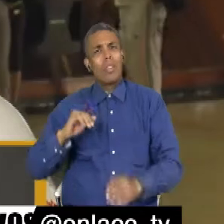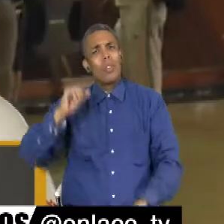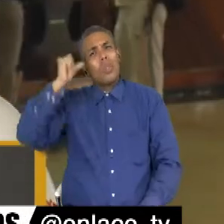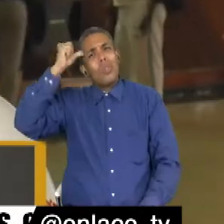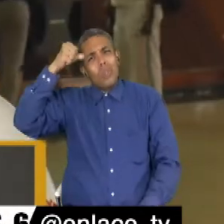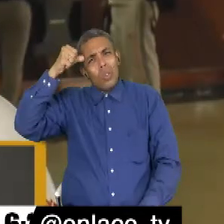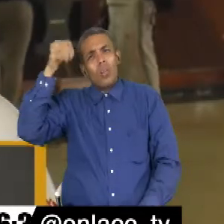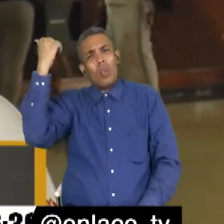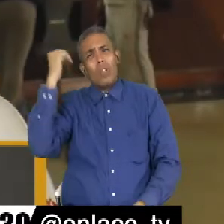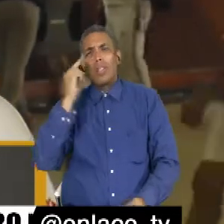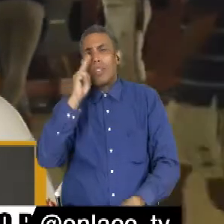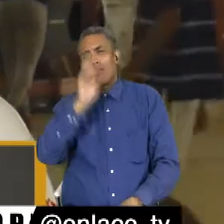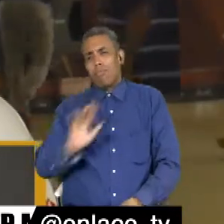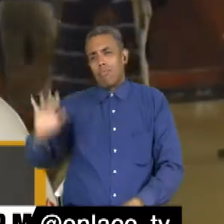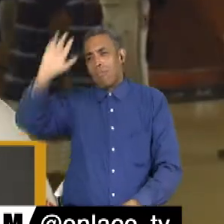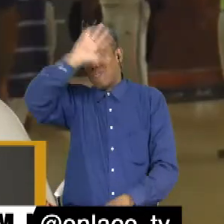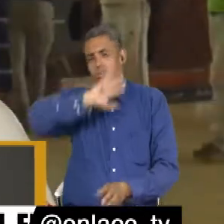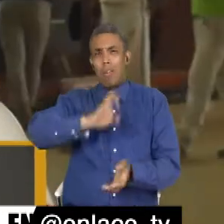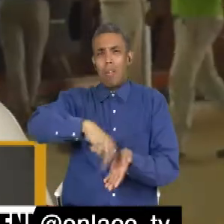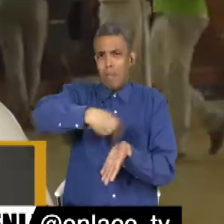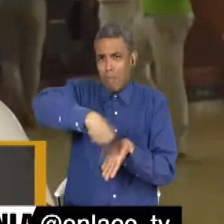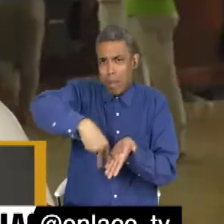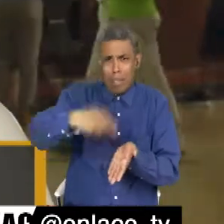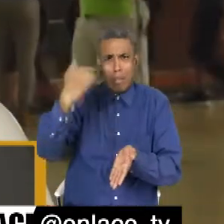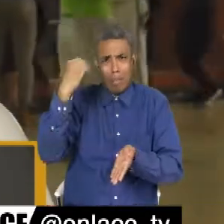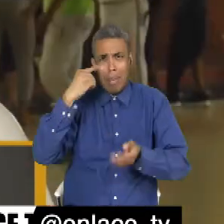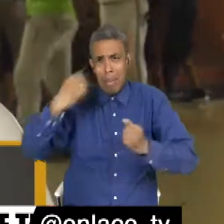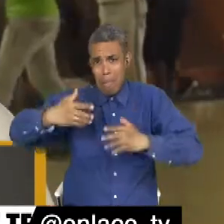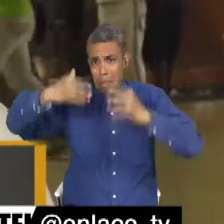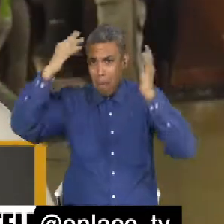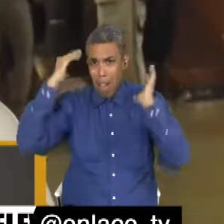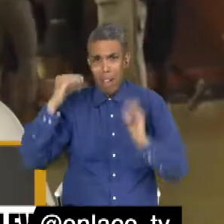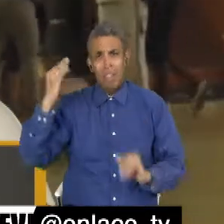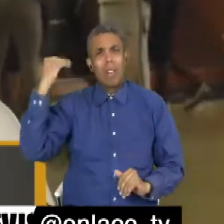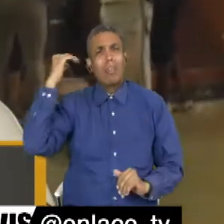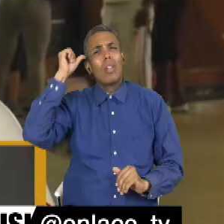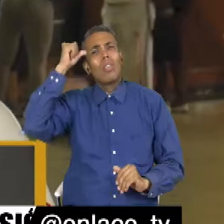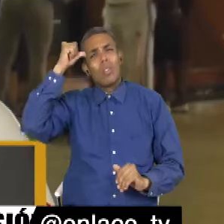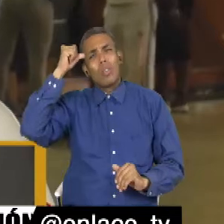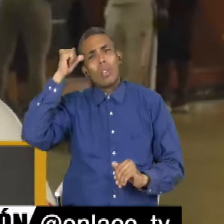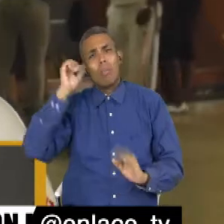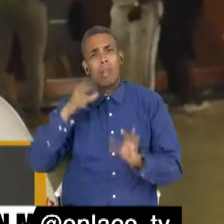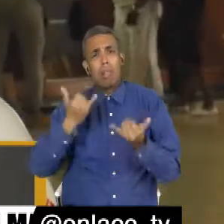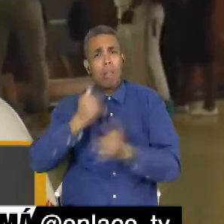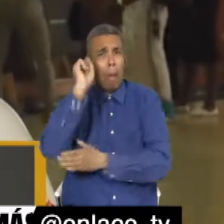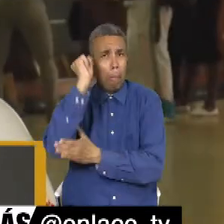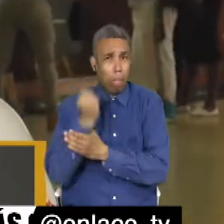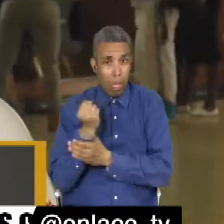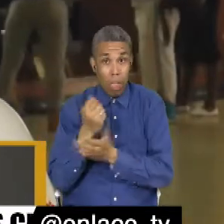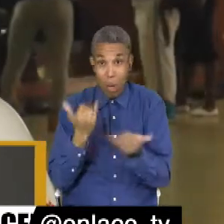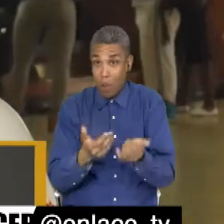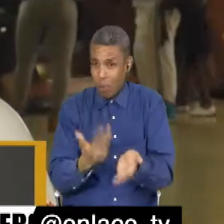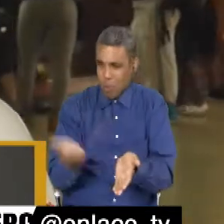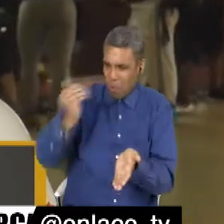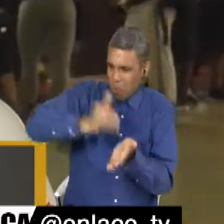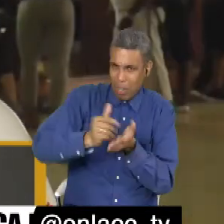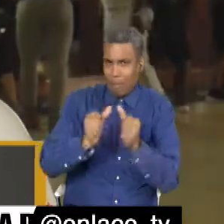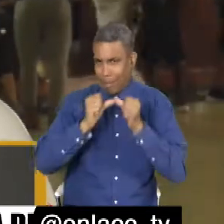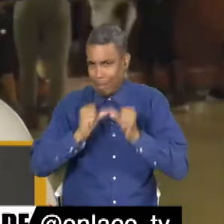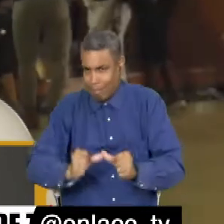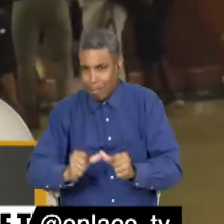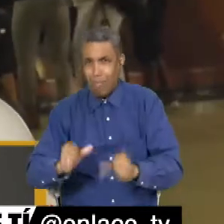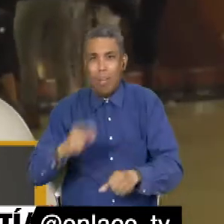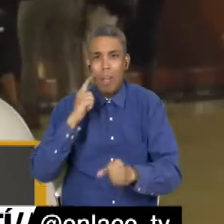festival nacional grandísimo que era reconocido a nivel nacional e internacional. Entonces, qué bueno que se